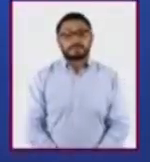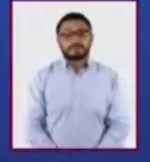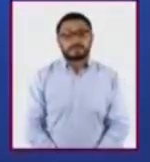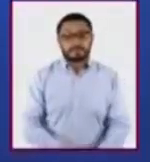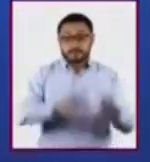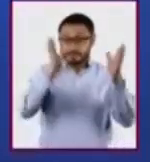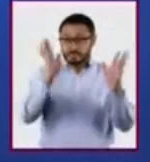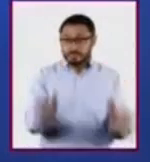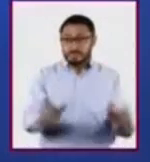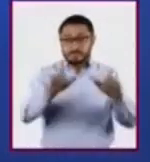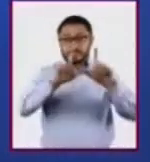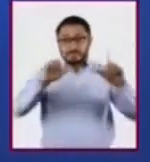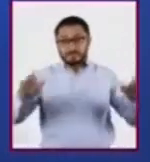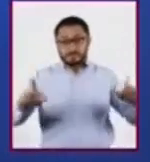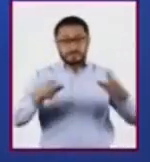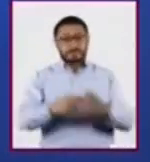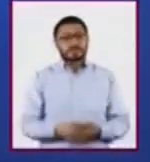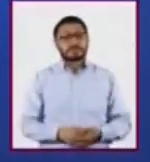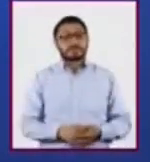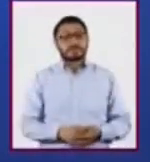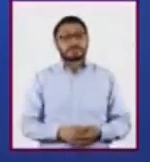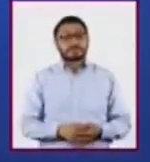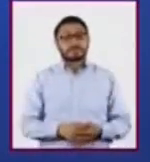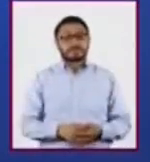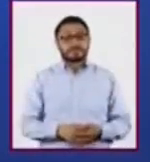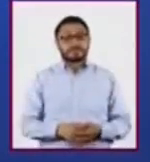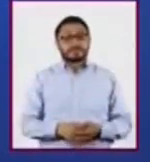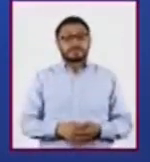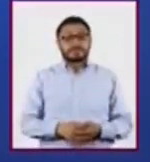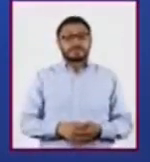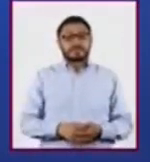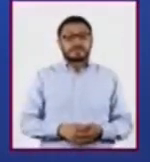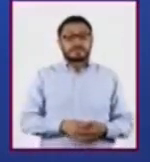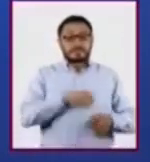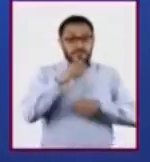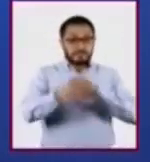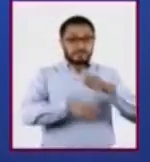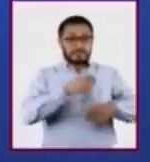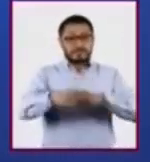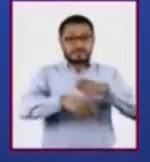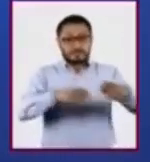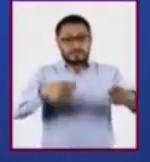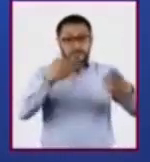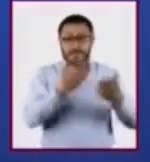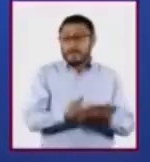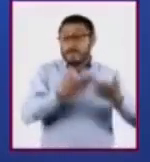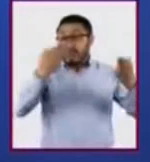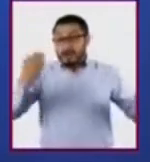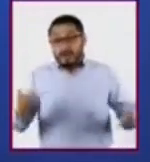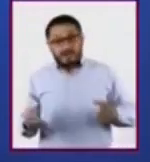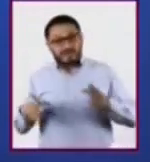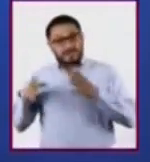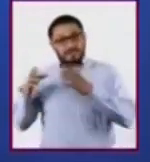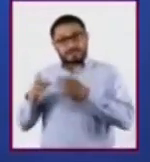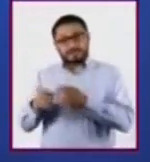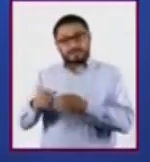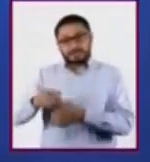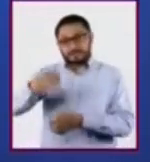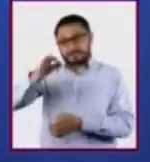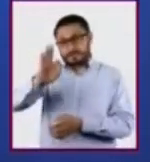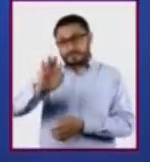quedó nuestra botella amarrada al estambre, ahora vamos a amarrar la